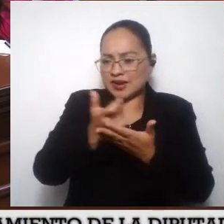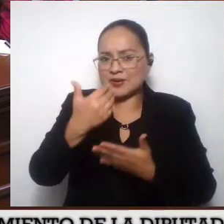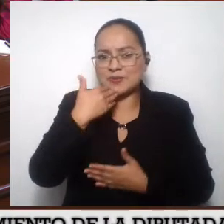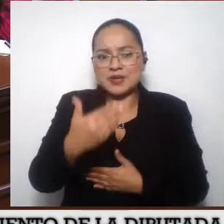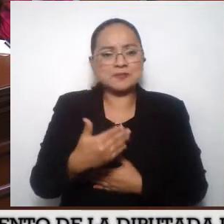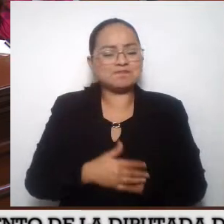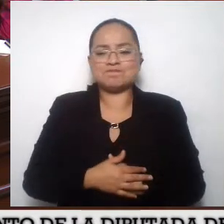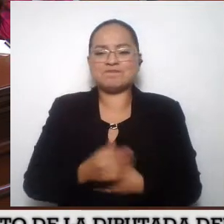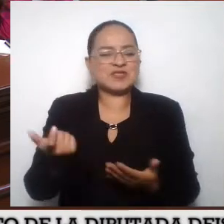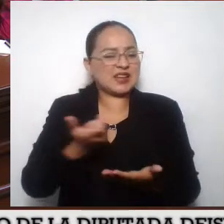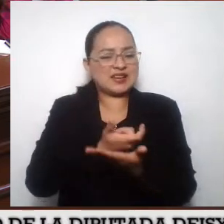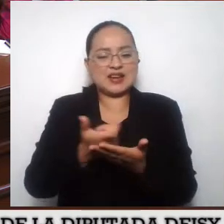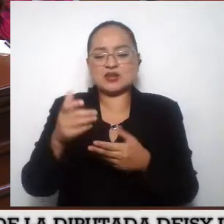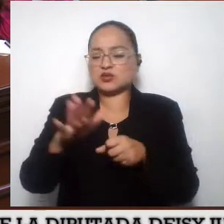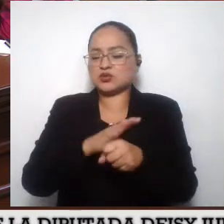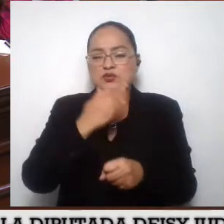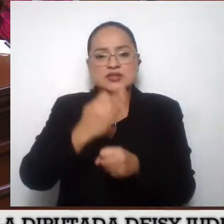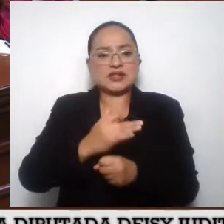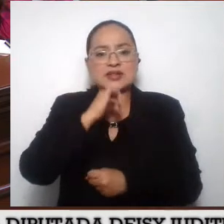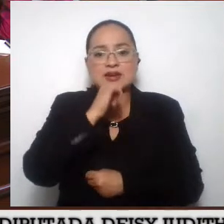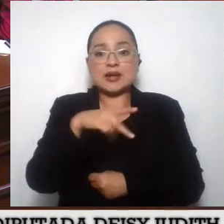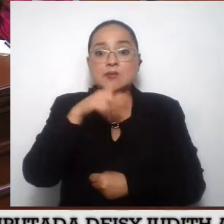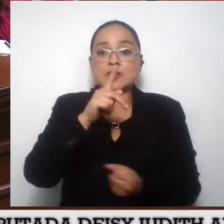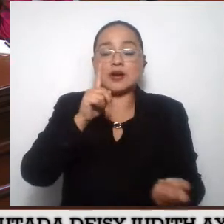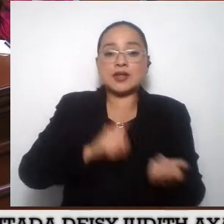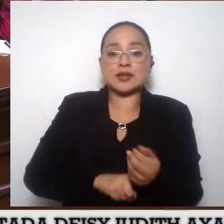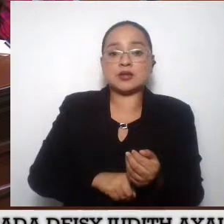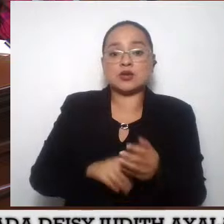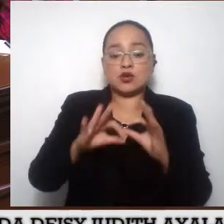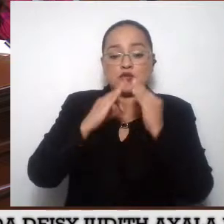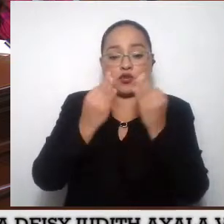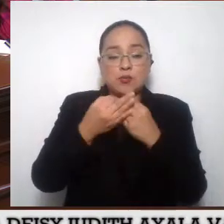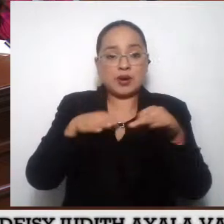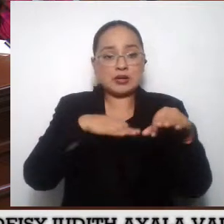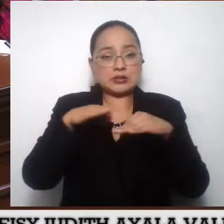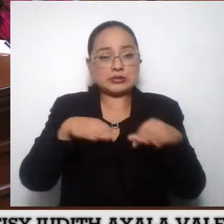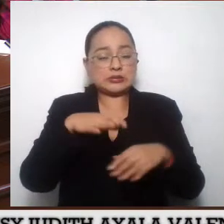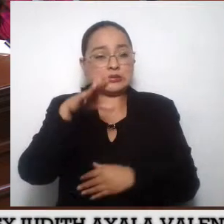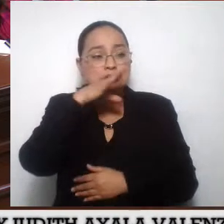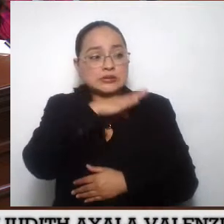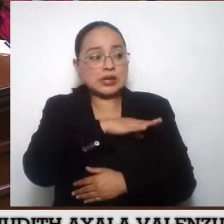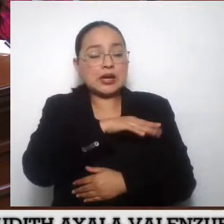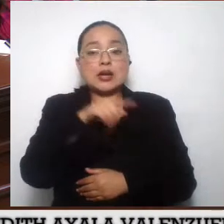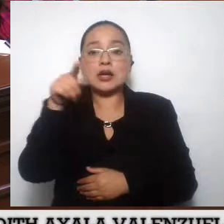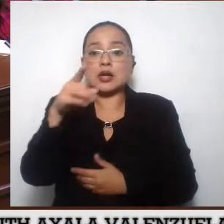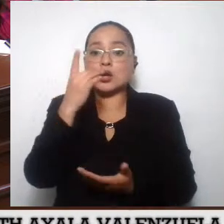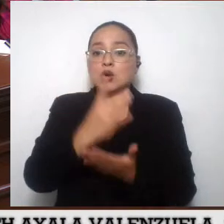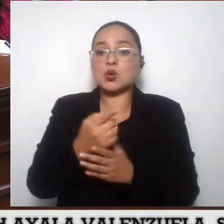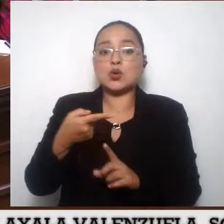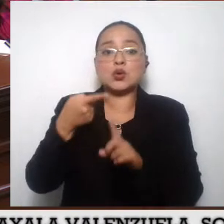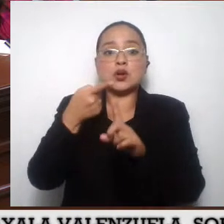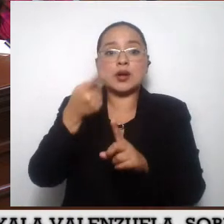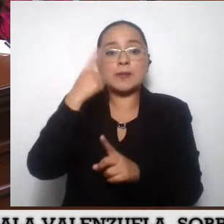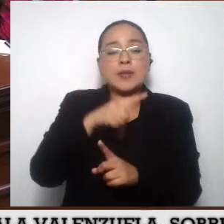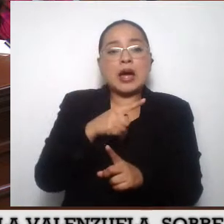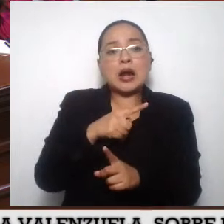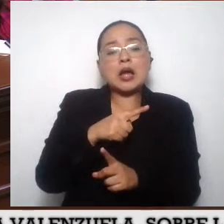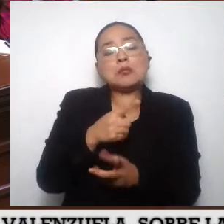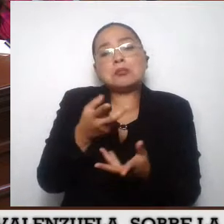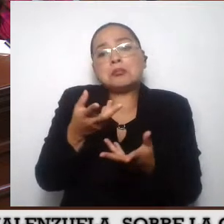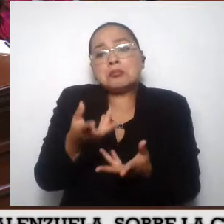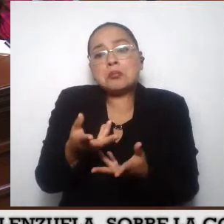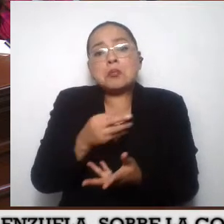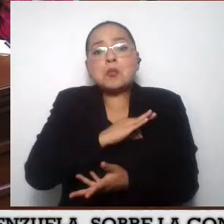son insuficientes y en pésimas condiciones laborales, que sirven solamente para sobrevivir, pero